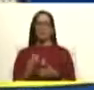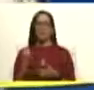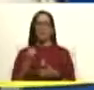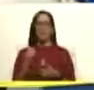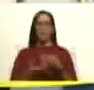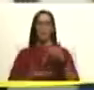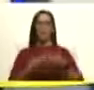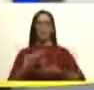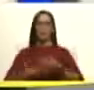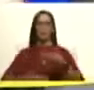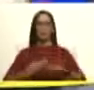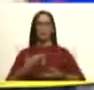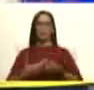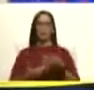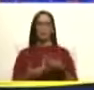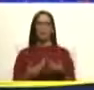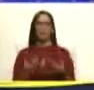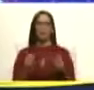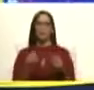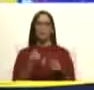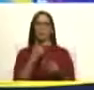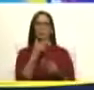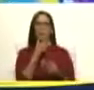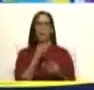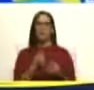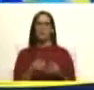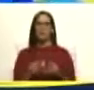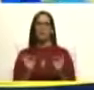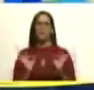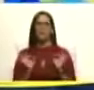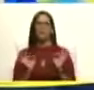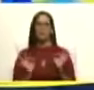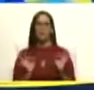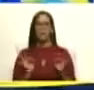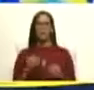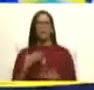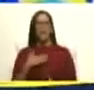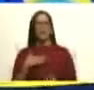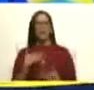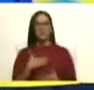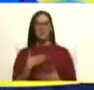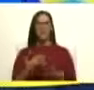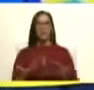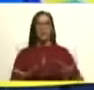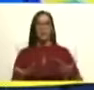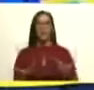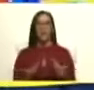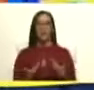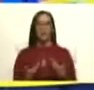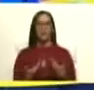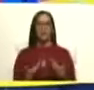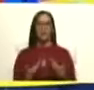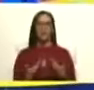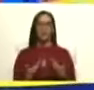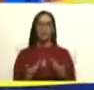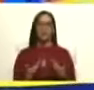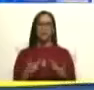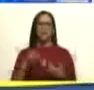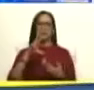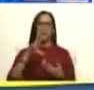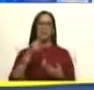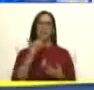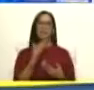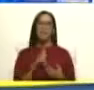proceso, muy sencillo, y sobre todo la satisfacción que nos va a dar el domingo 3 de